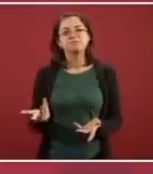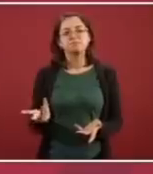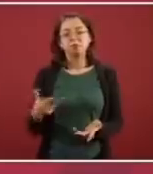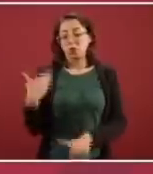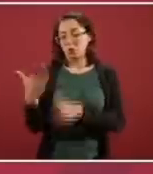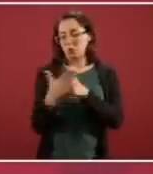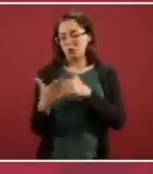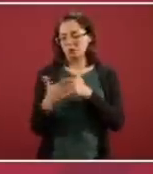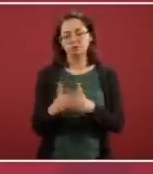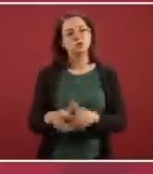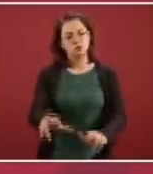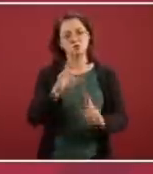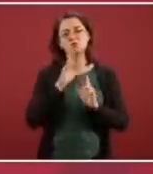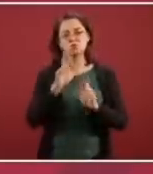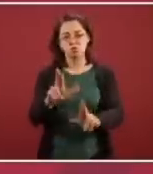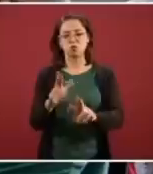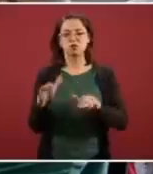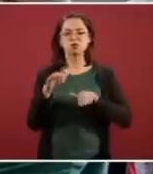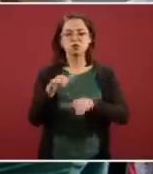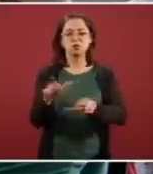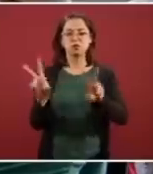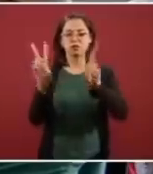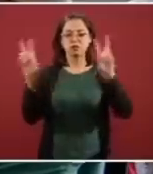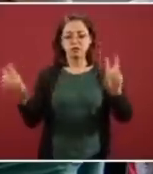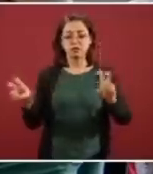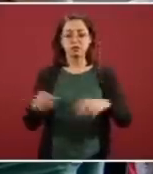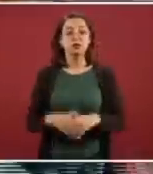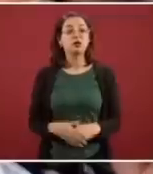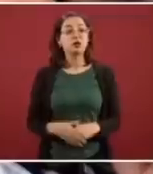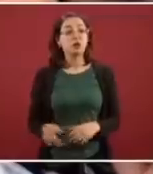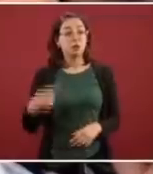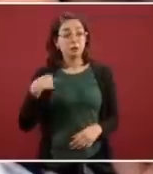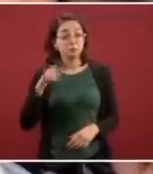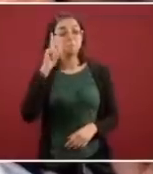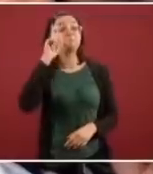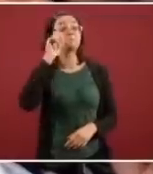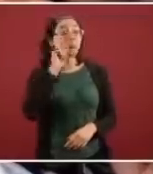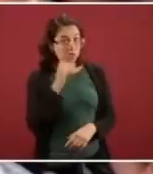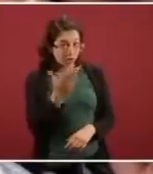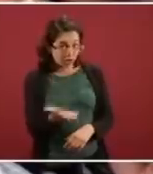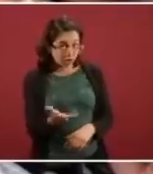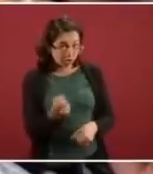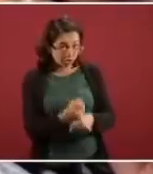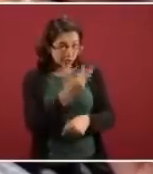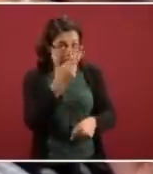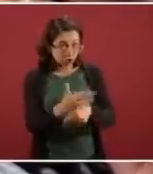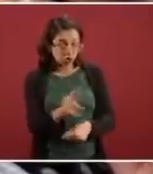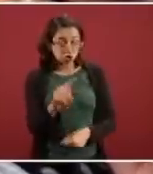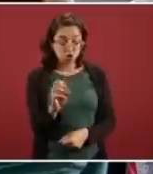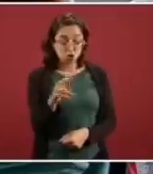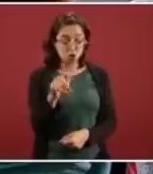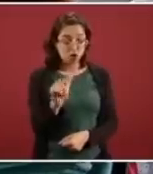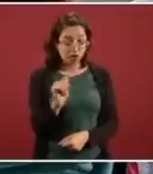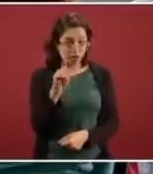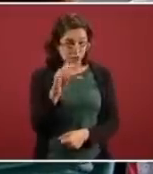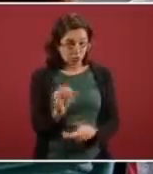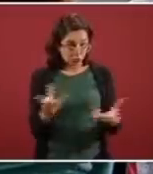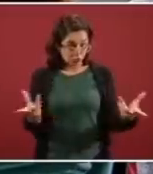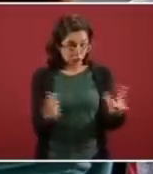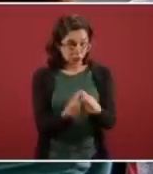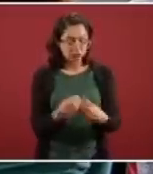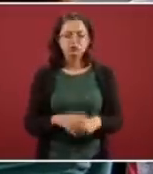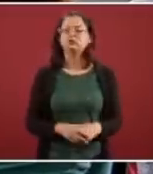por resolver sobre este asunto. ¿Mañana entonces estará con usted el secretario Víctor Toledo? Sí, va a estar